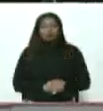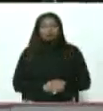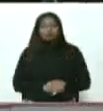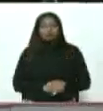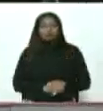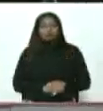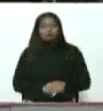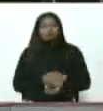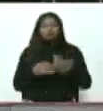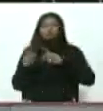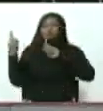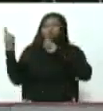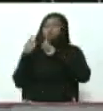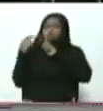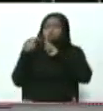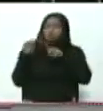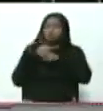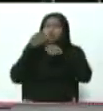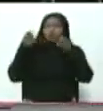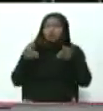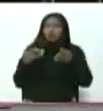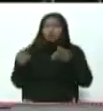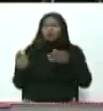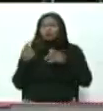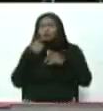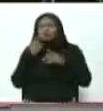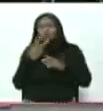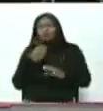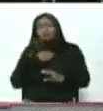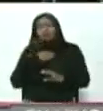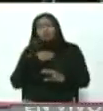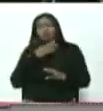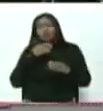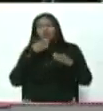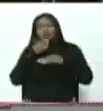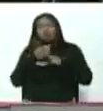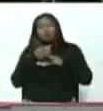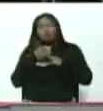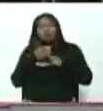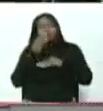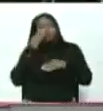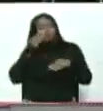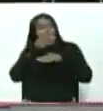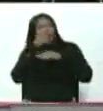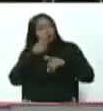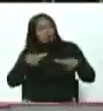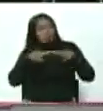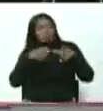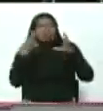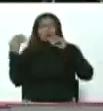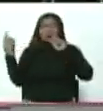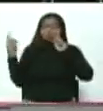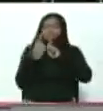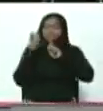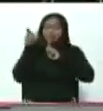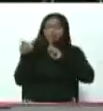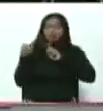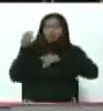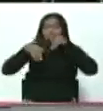Y se va a hablar con Luis José, y Luis José dice, no, yo me voy para Bergantín también, porque yo quiero hablar con la gente que votó